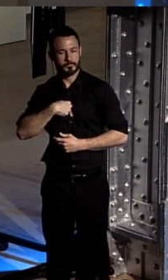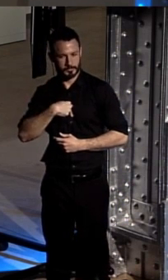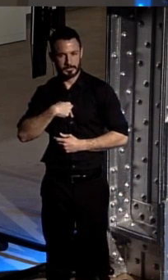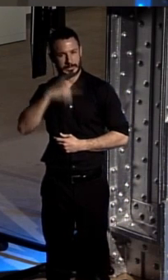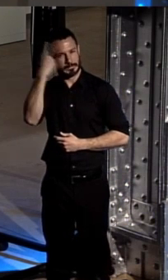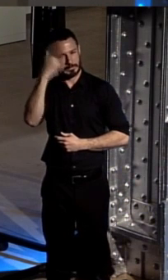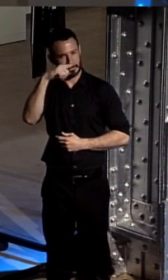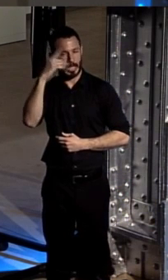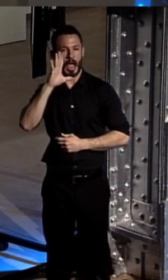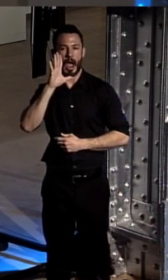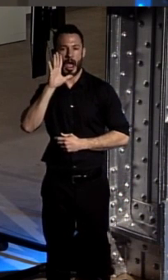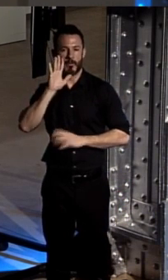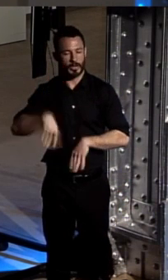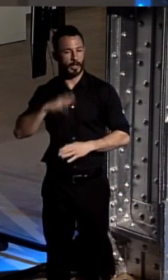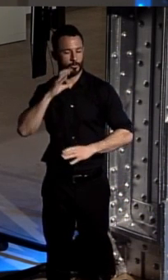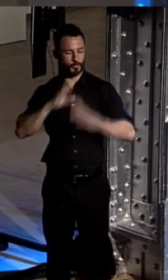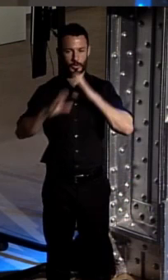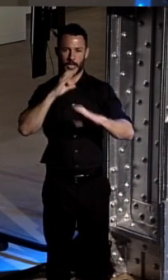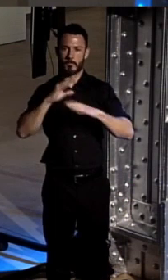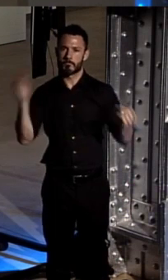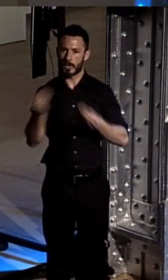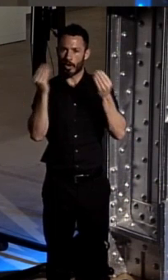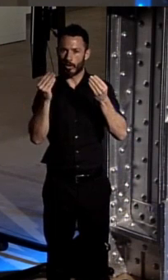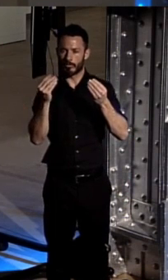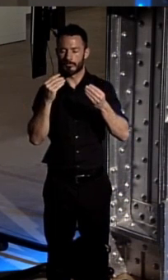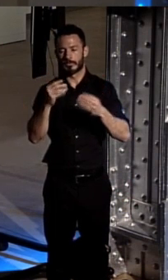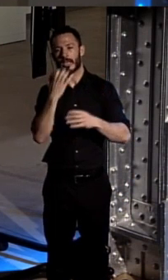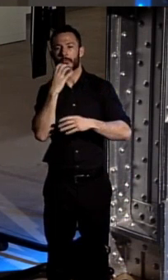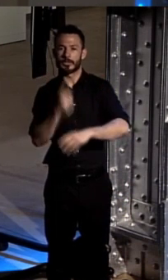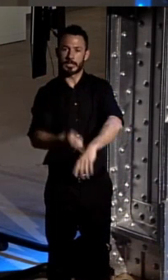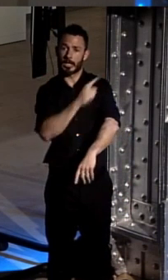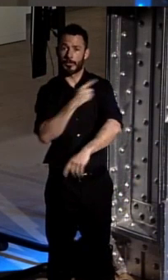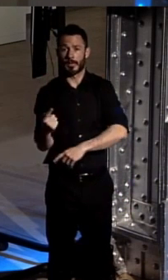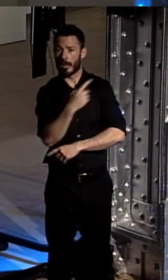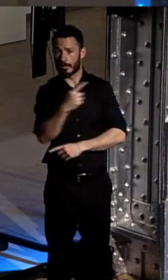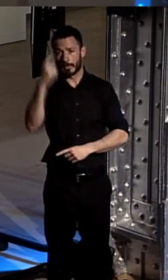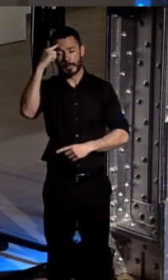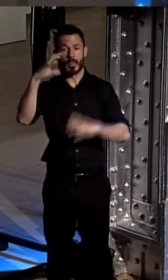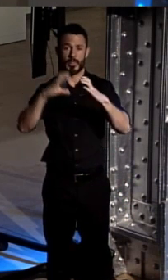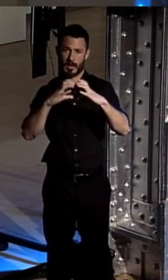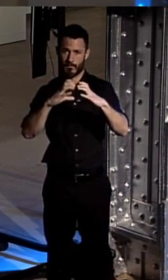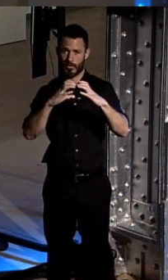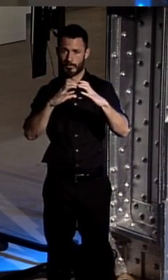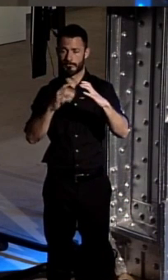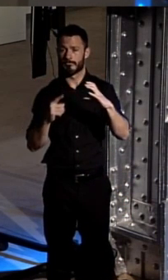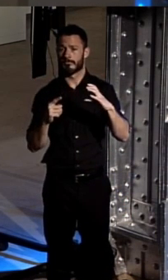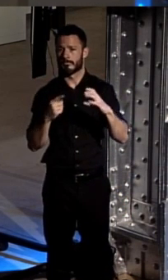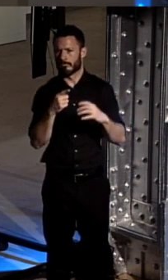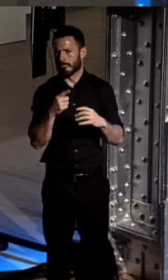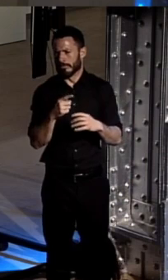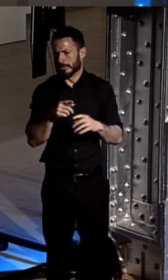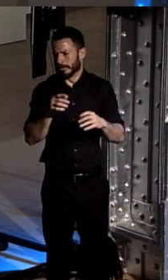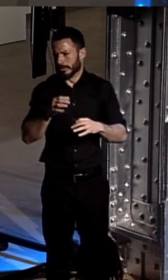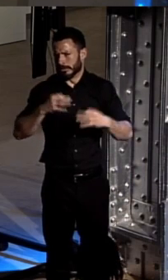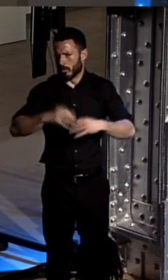y nos comunicamos mejor. Y quiero empezar por un ejemplo muy exagerado de esto. Lo que tienen acá es el cerebro de una persona como la cualquiera de nosotros. Y arriba, ustedes han visto miles de